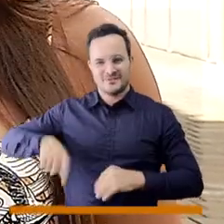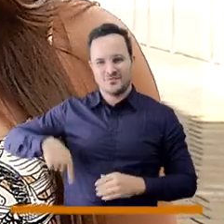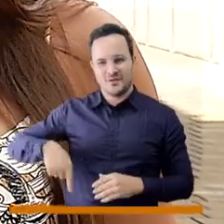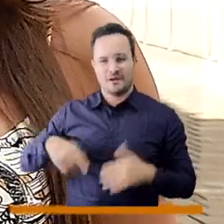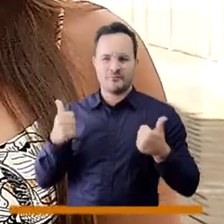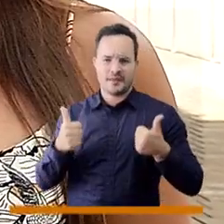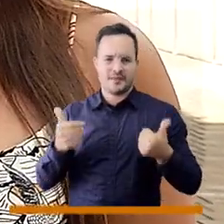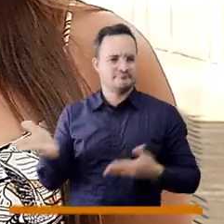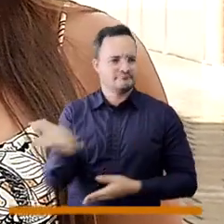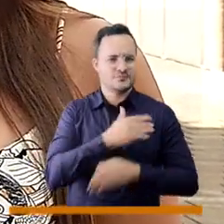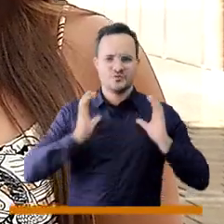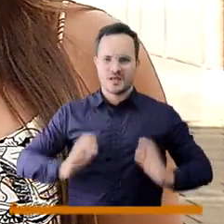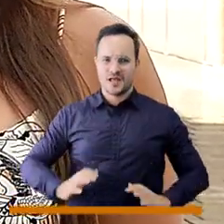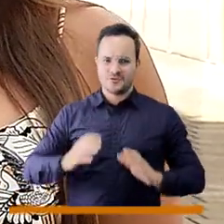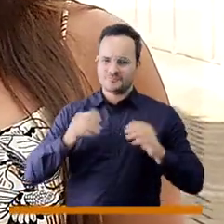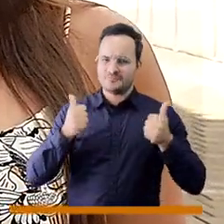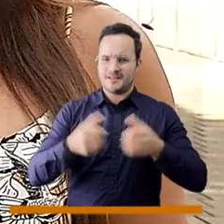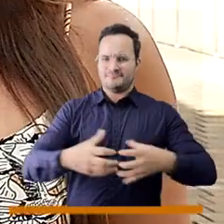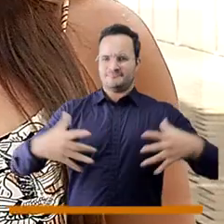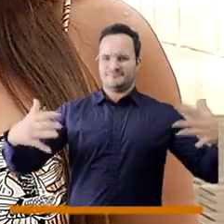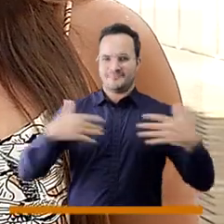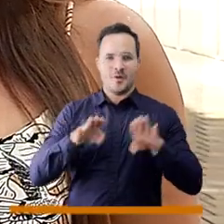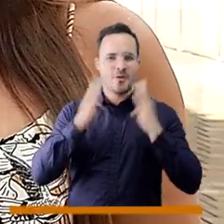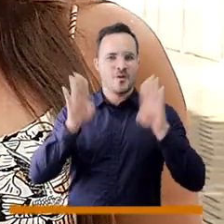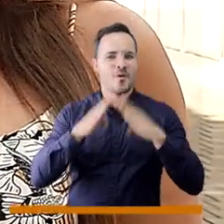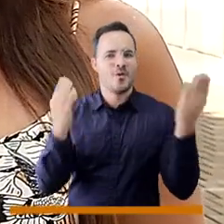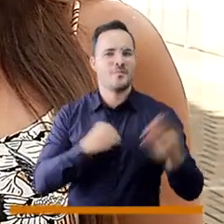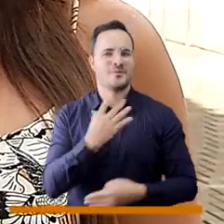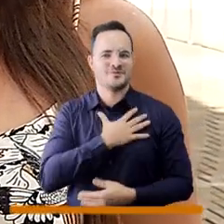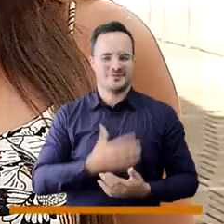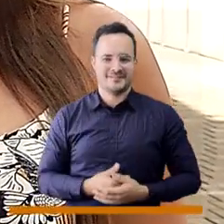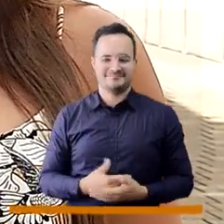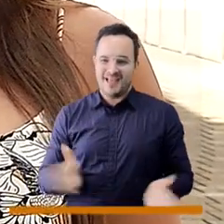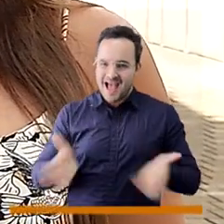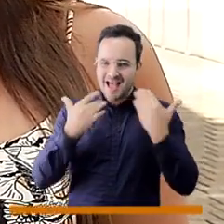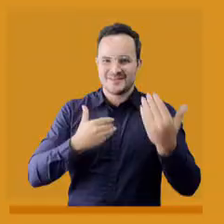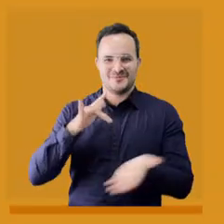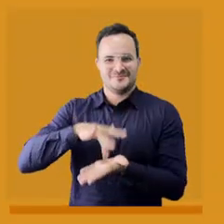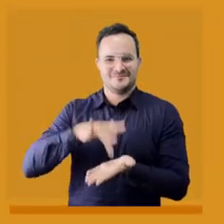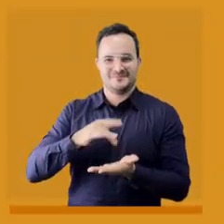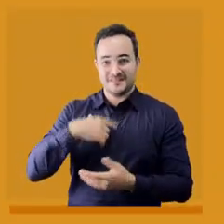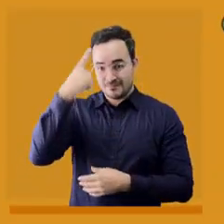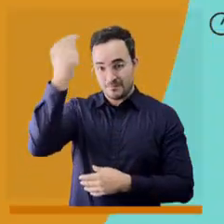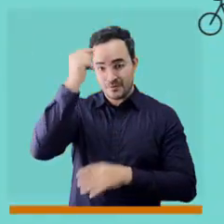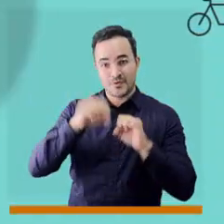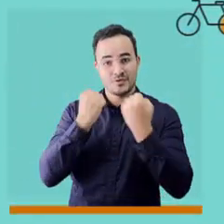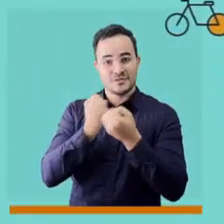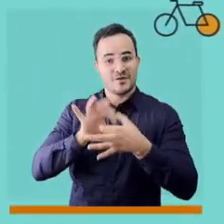laboral y abrir muchas puertas. Anímate a participar, porque el Consejo somos tú y yo.